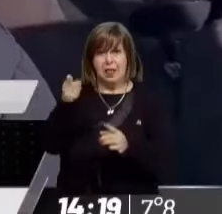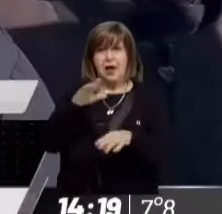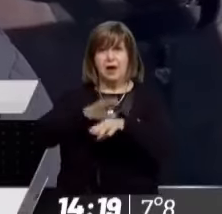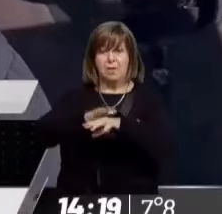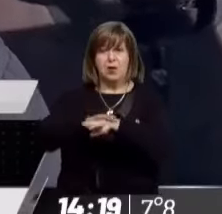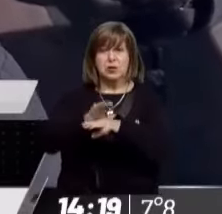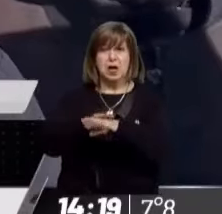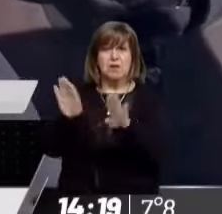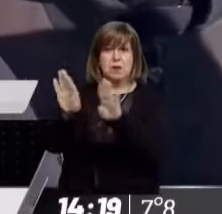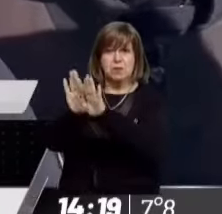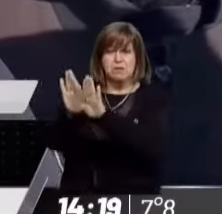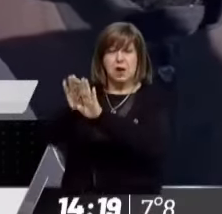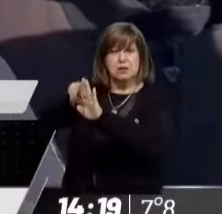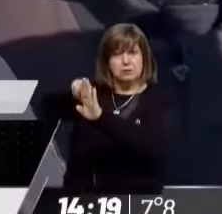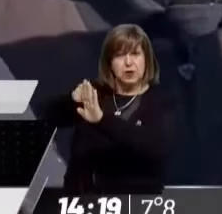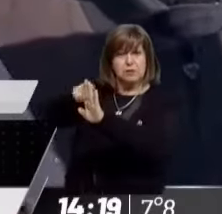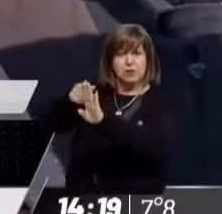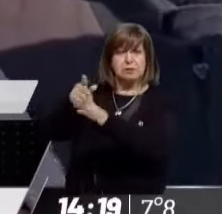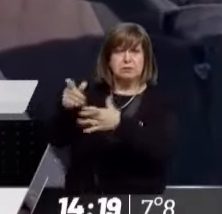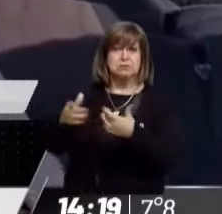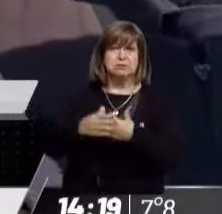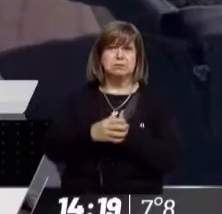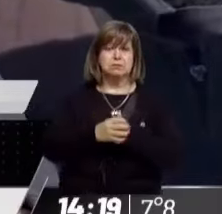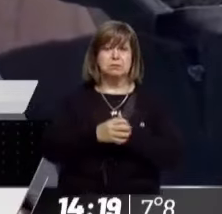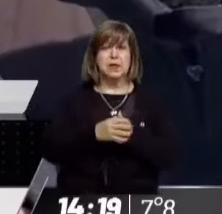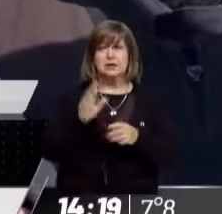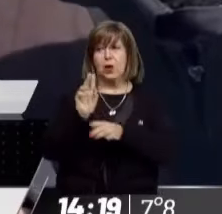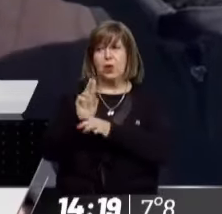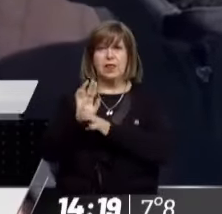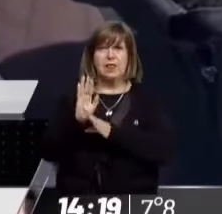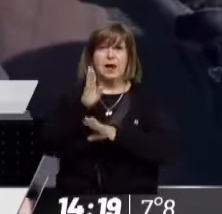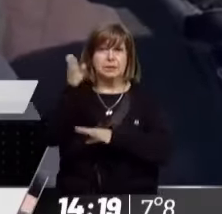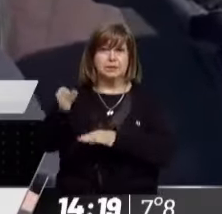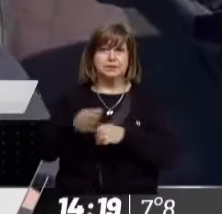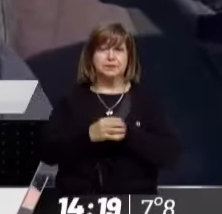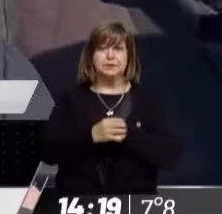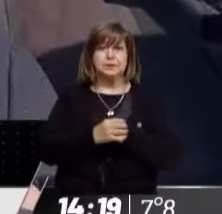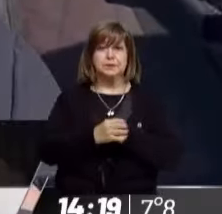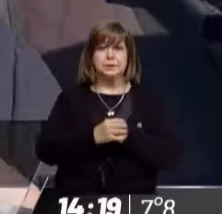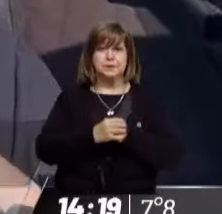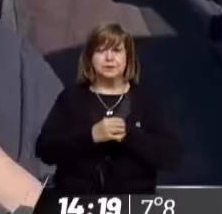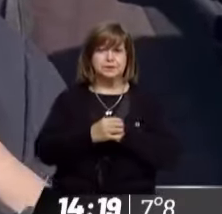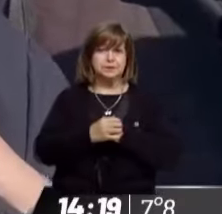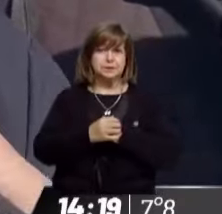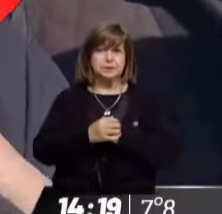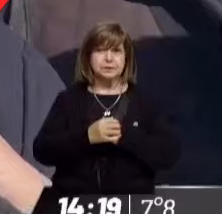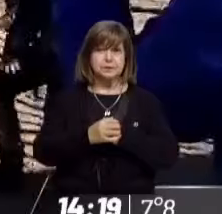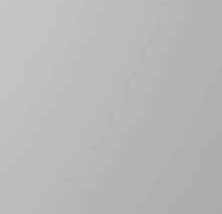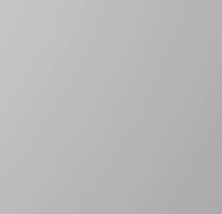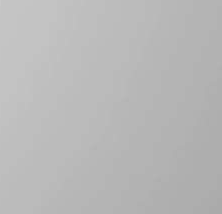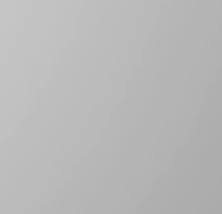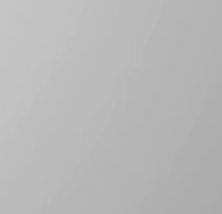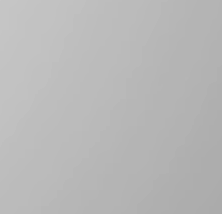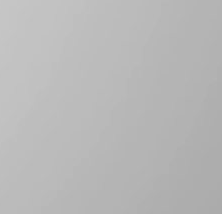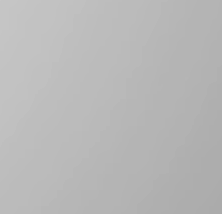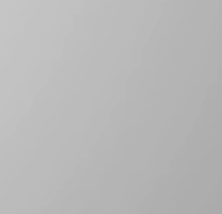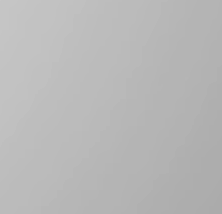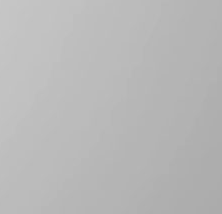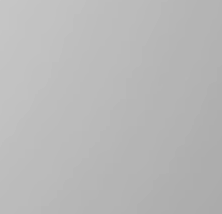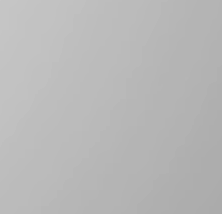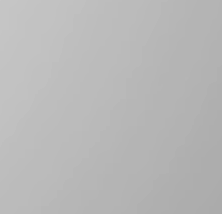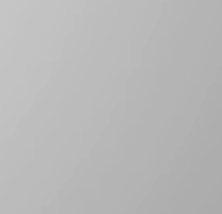a proceder a soldar los portones y a tomar todas las medidas de seguridad para que no se proceda no se haga ninguna otra usurpación